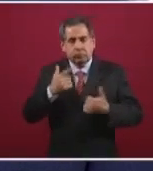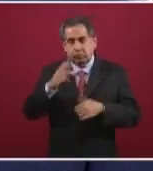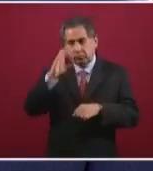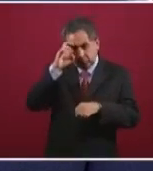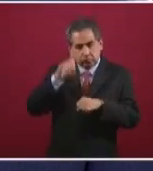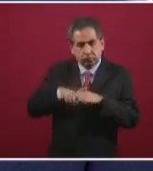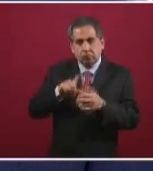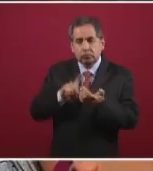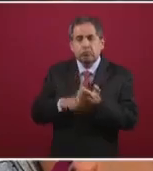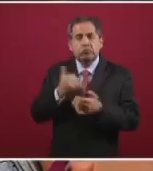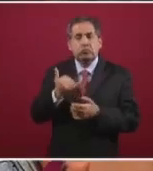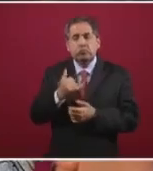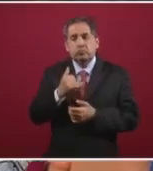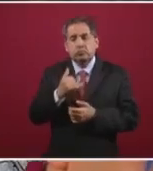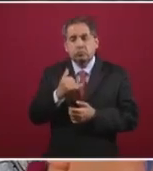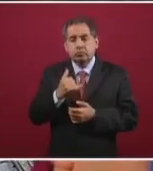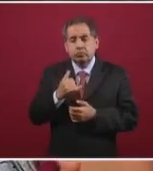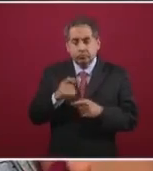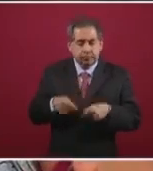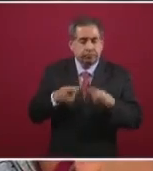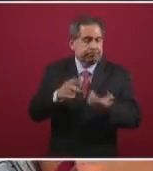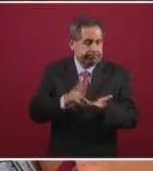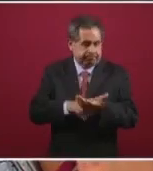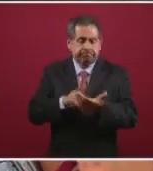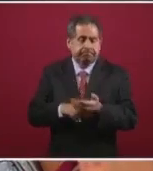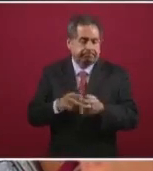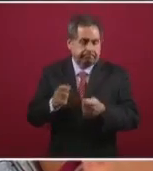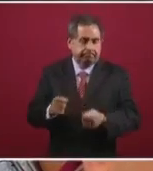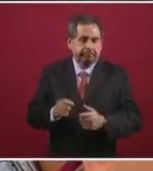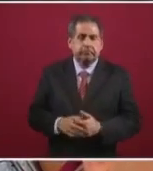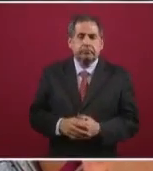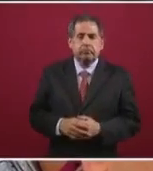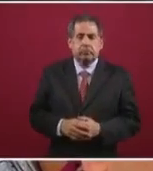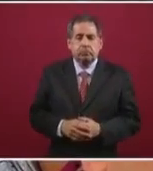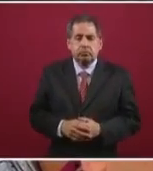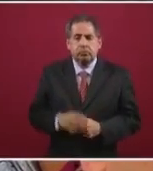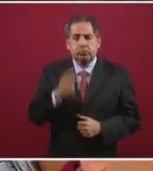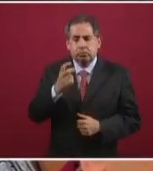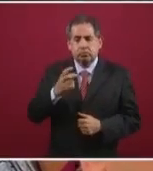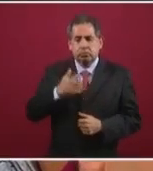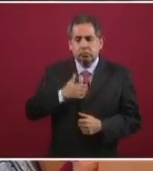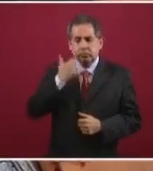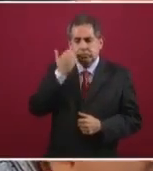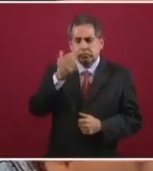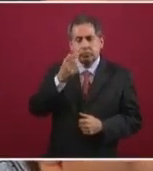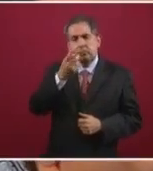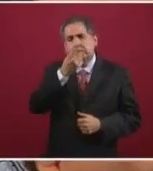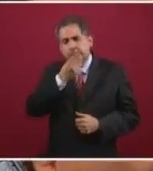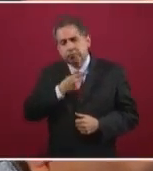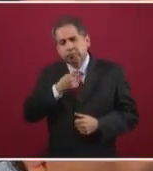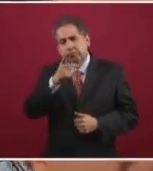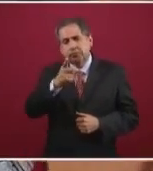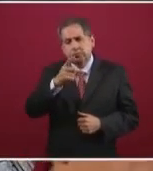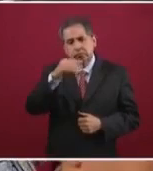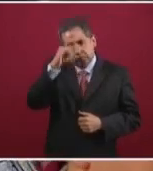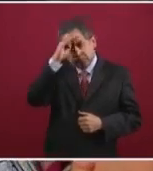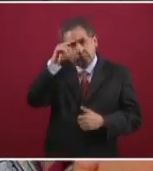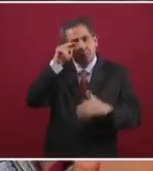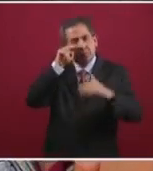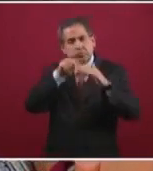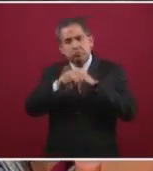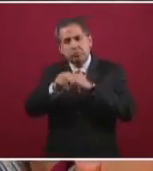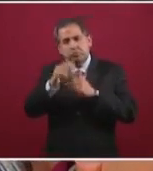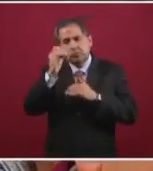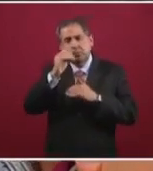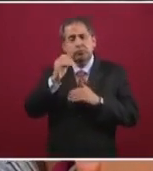cultura y los y valores. Por eso yo quiero escuchar su visión de